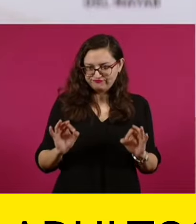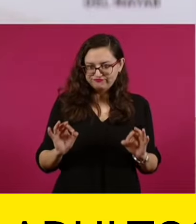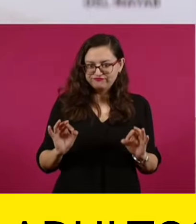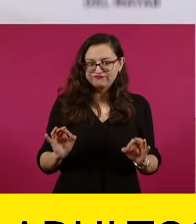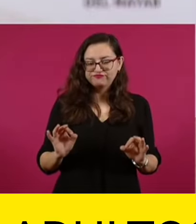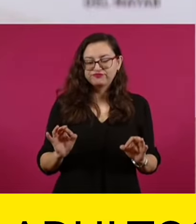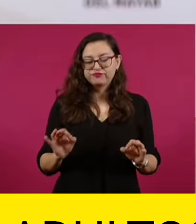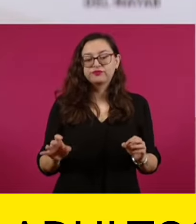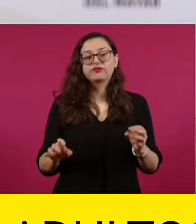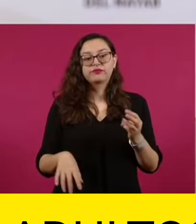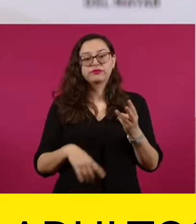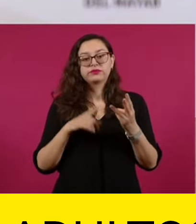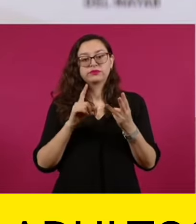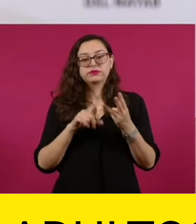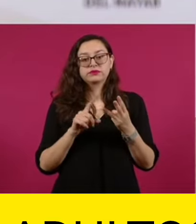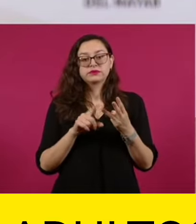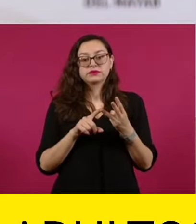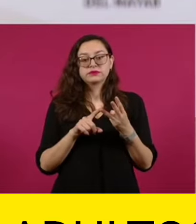y